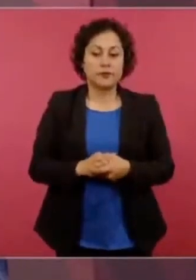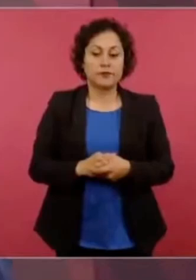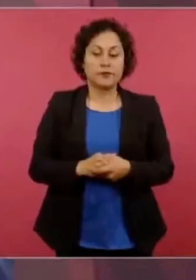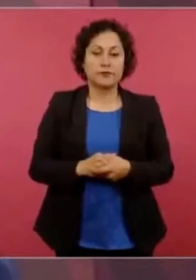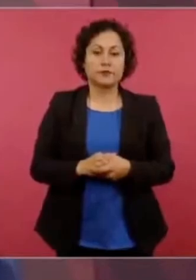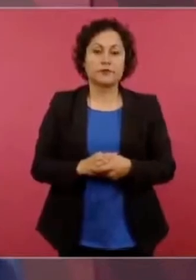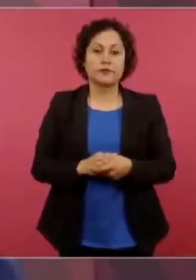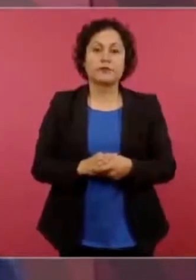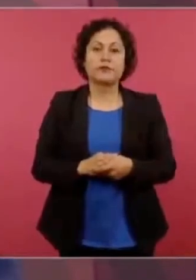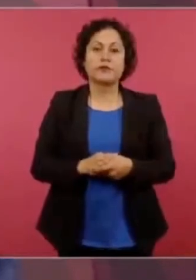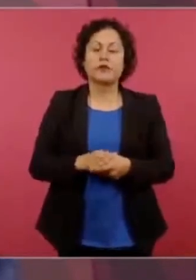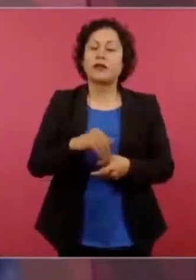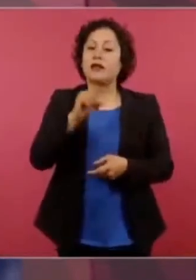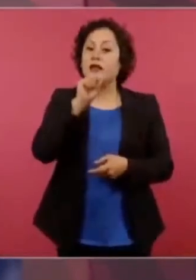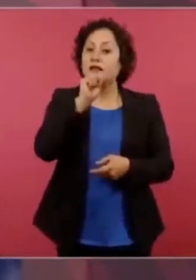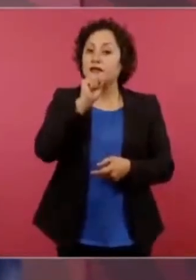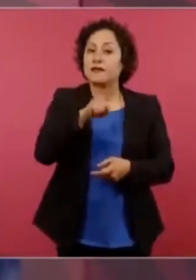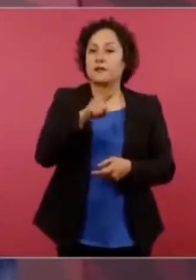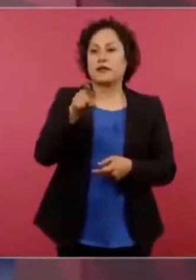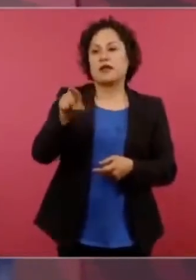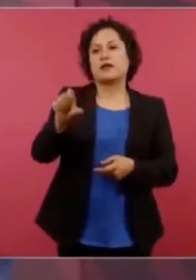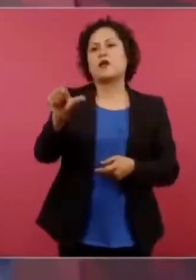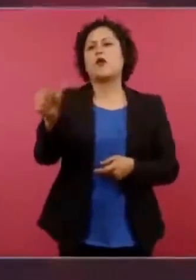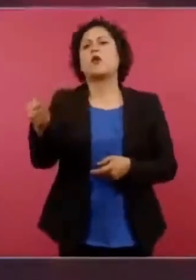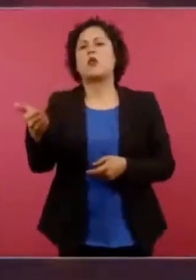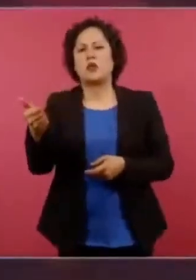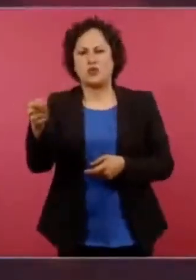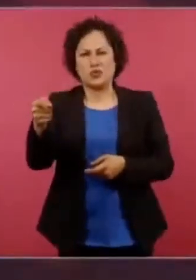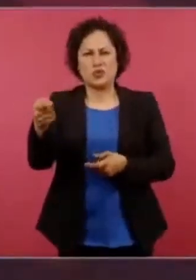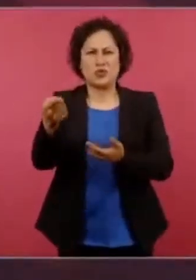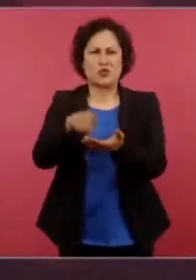los de Fórmula, Ciro,